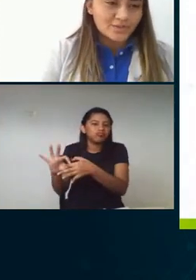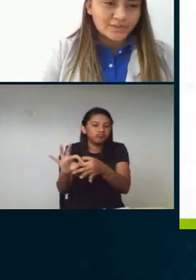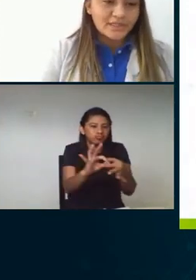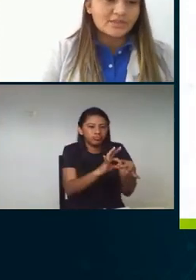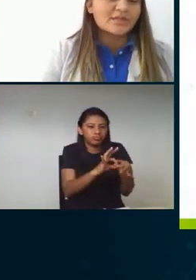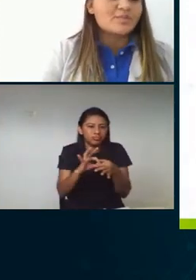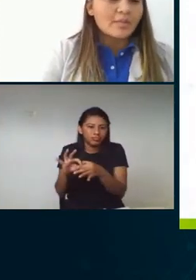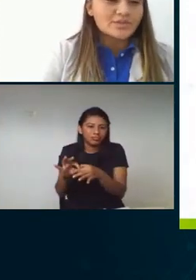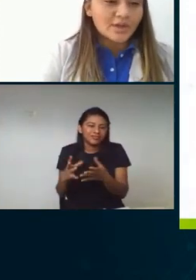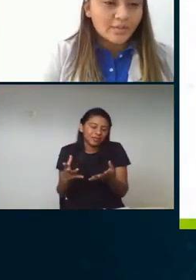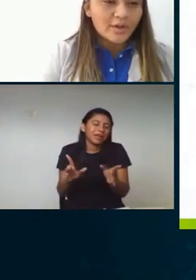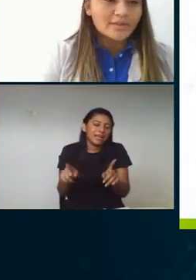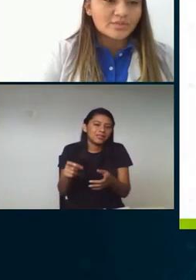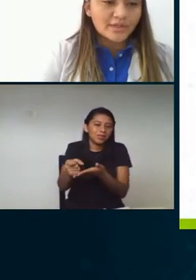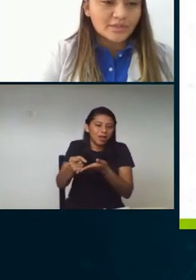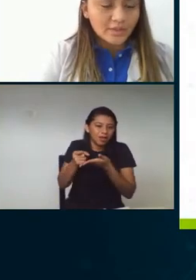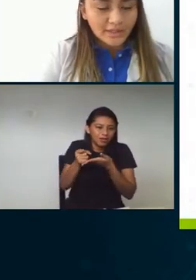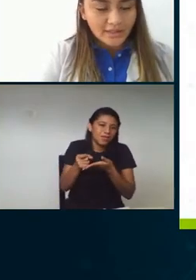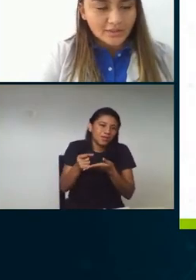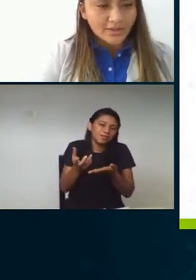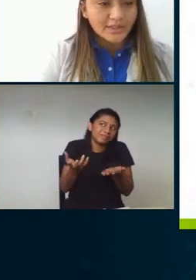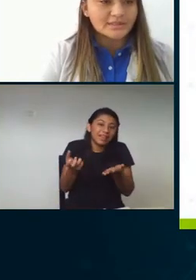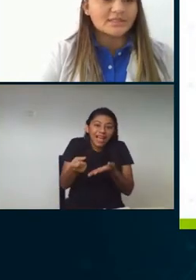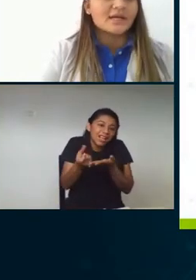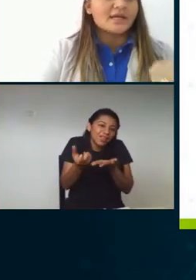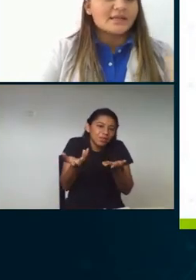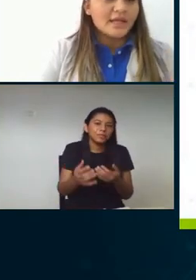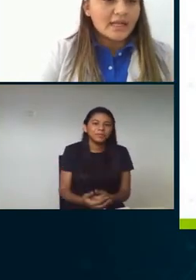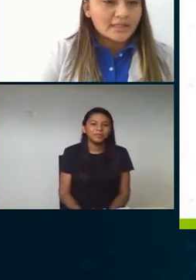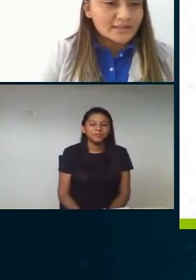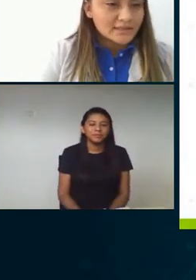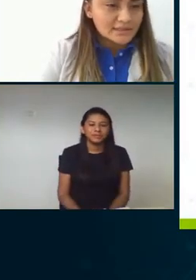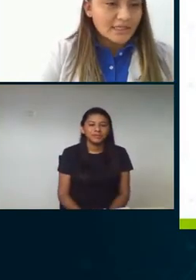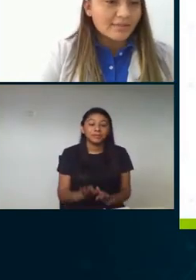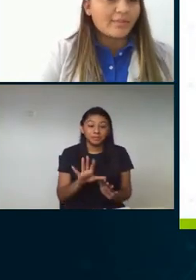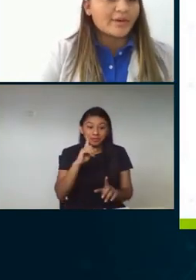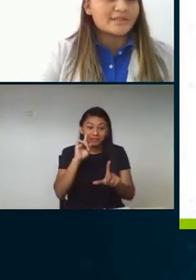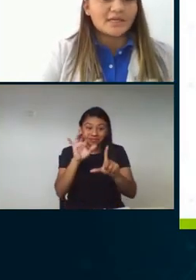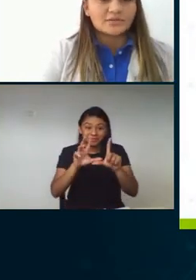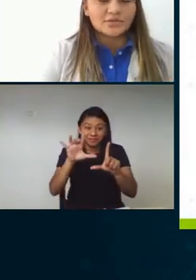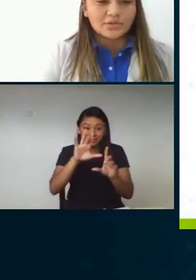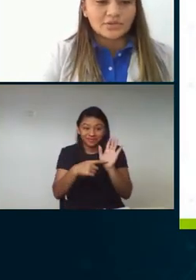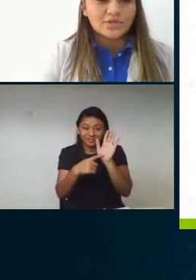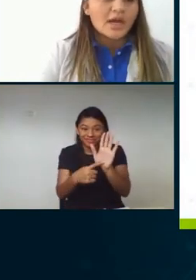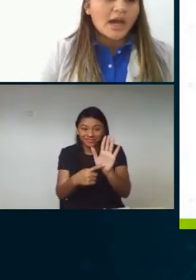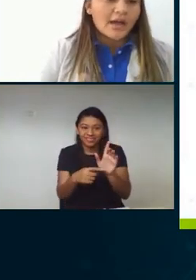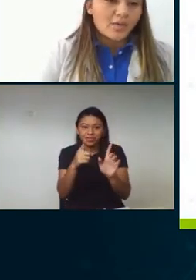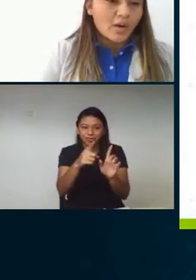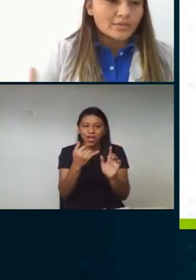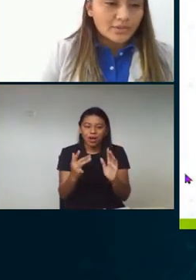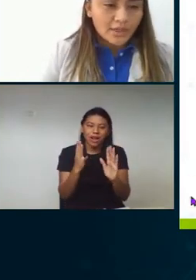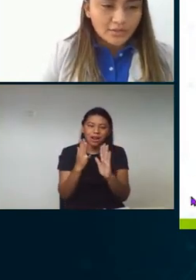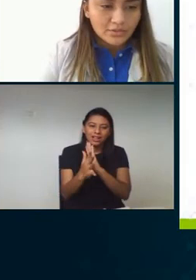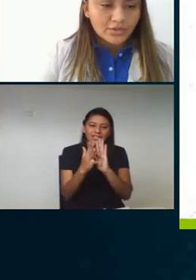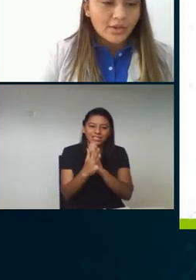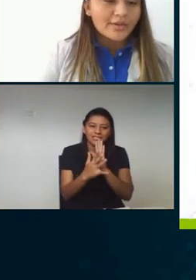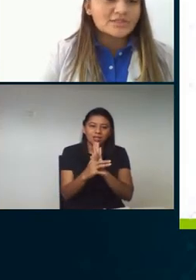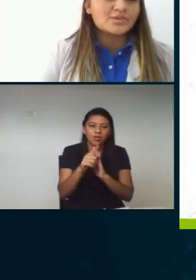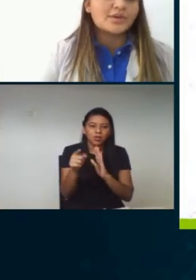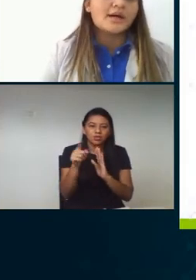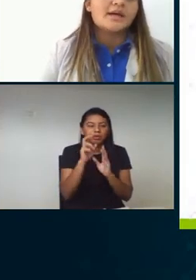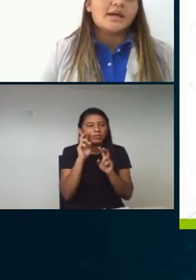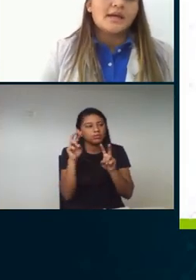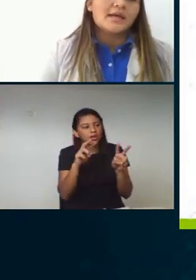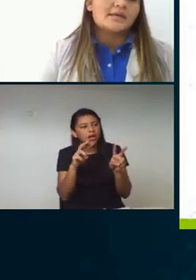para que nos ayude, ¿cierto? Les voy a mostrar un video más o menos de lo que trato de decir del sistema pues que nosotros adecuamos con el ducto